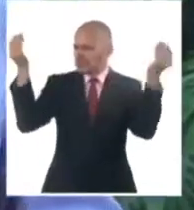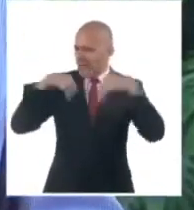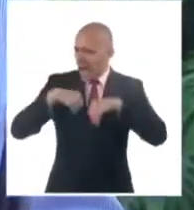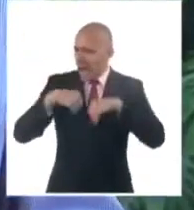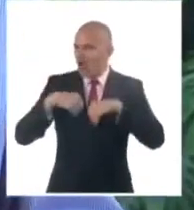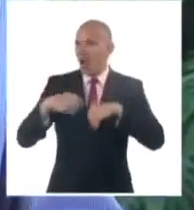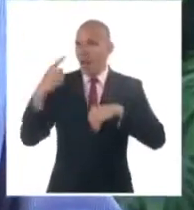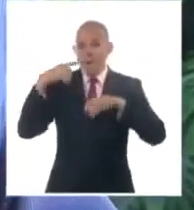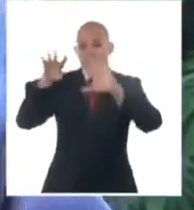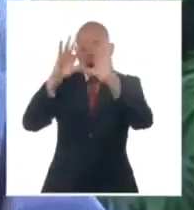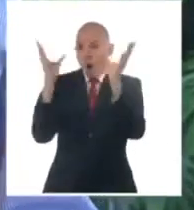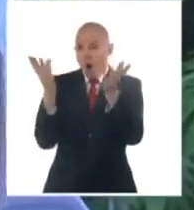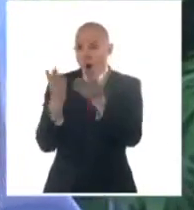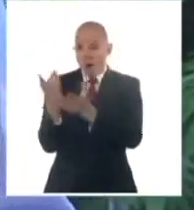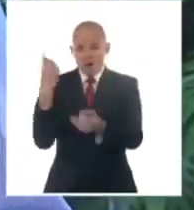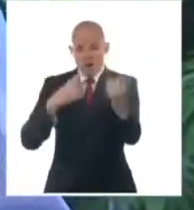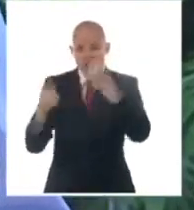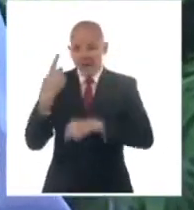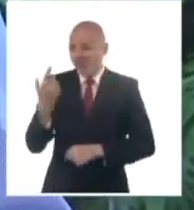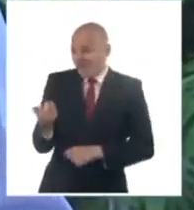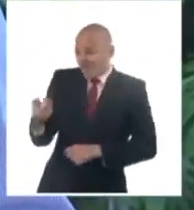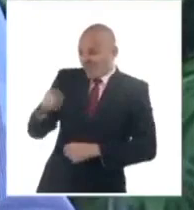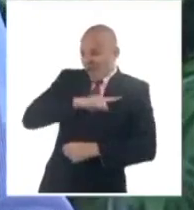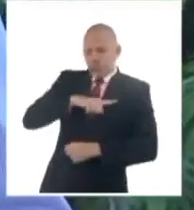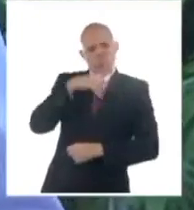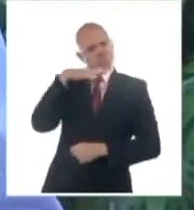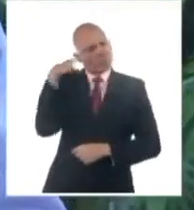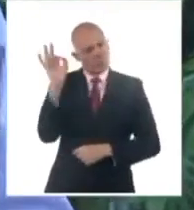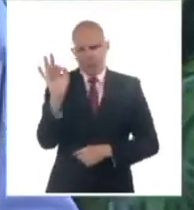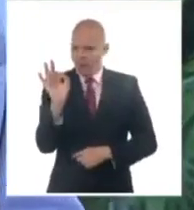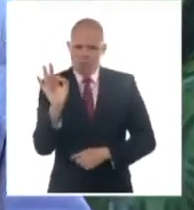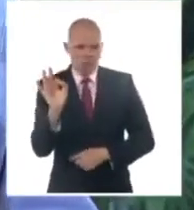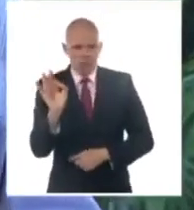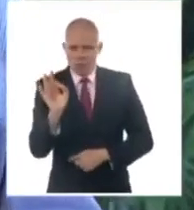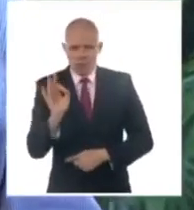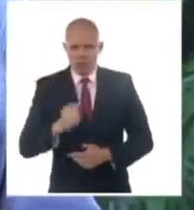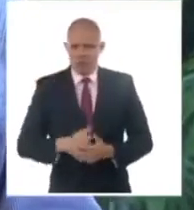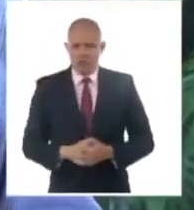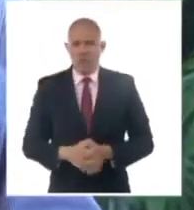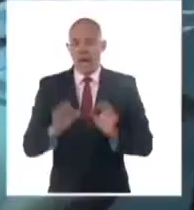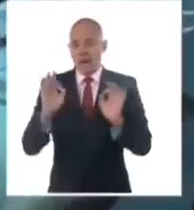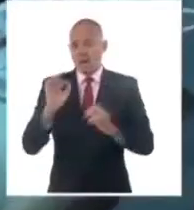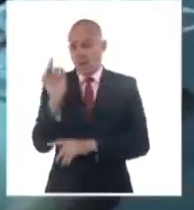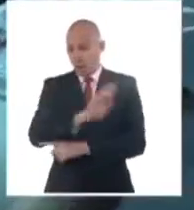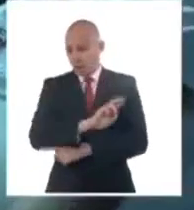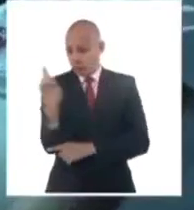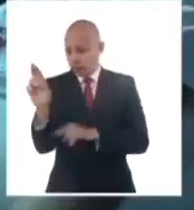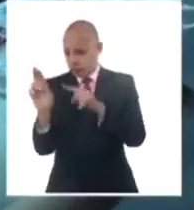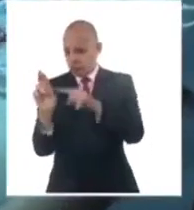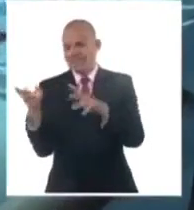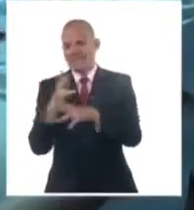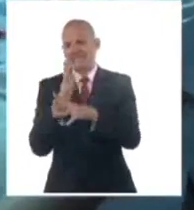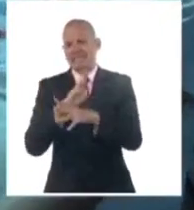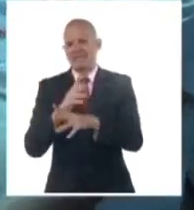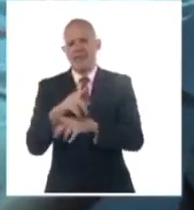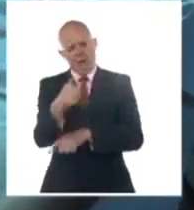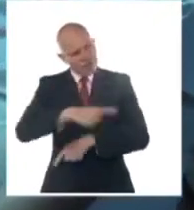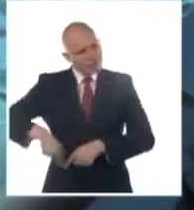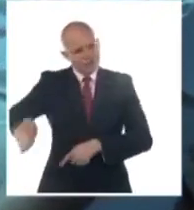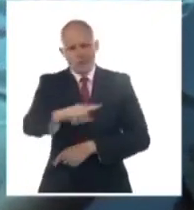capaz de aplastar la fuerza de la verdad y de las ideas. Revolución es unidad,